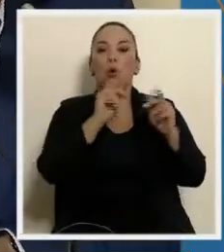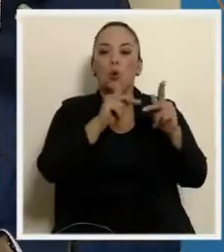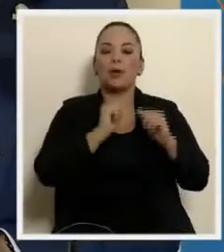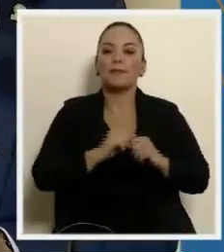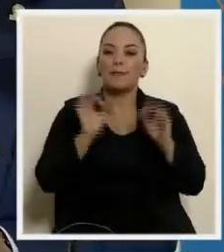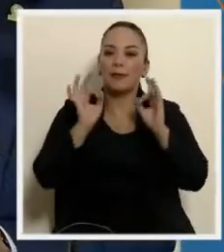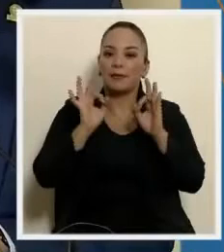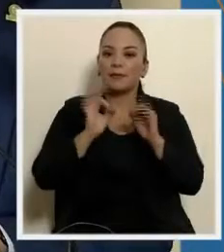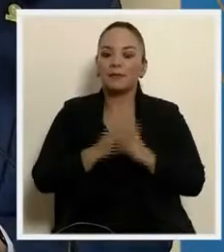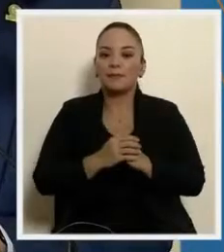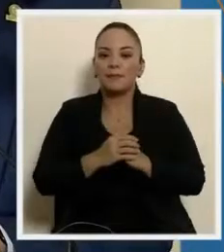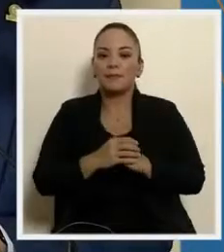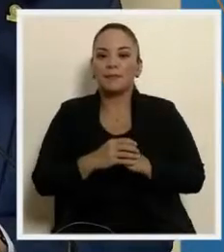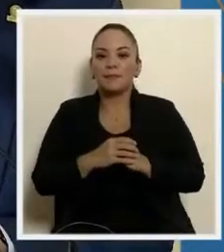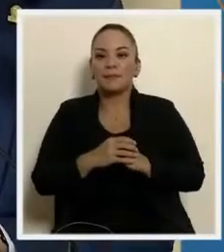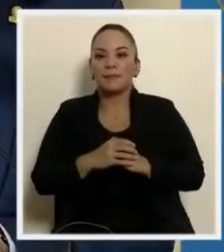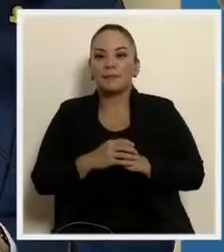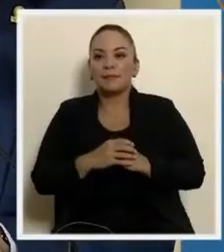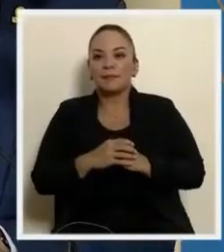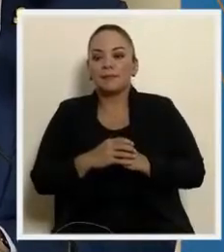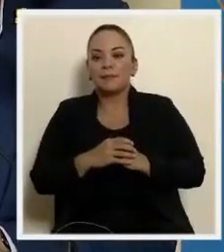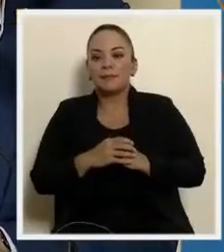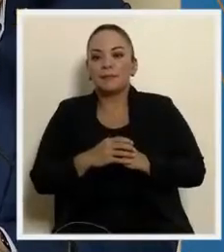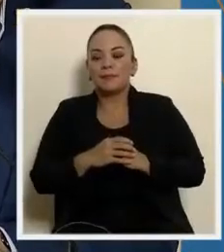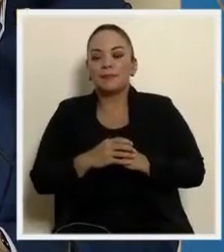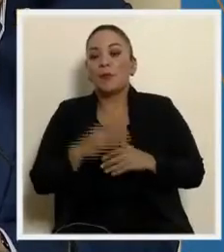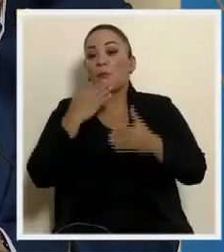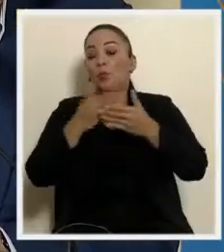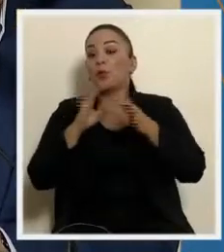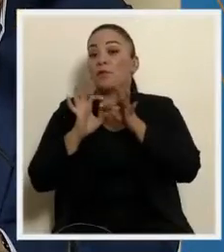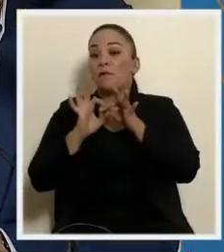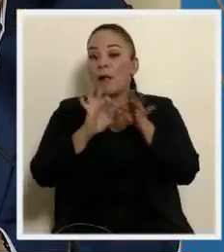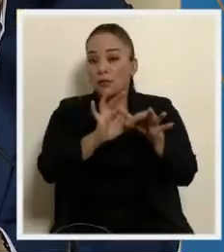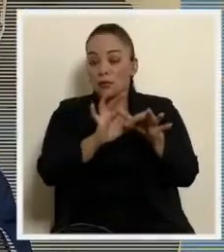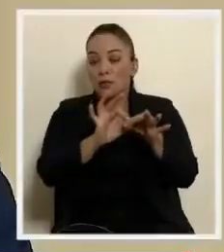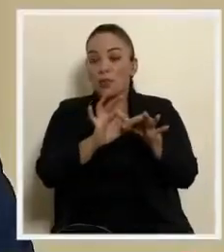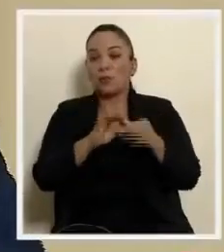Bien, en relación con